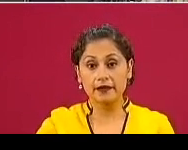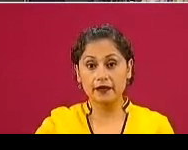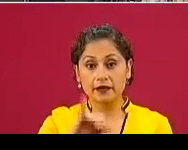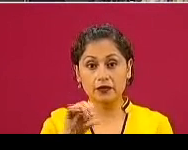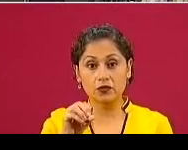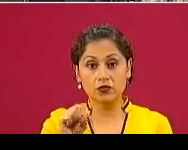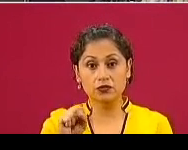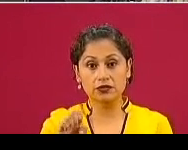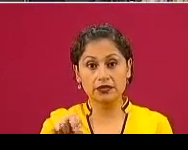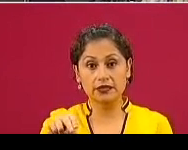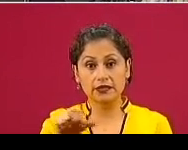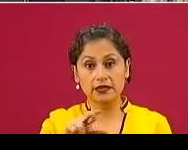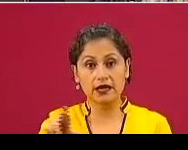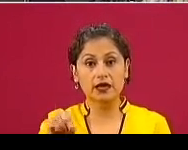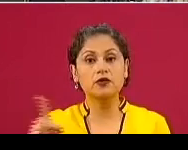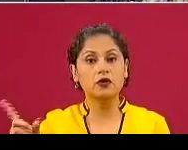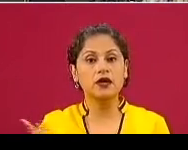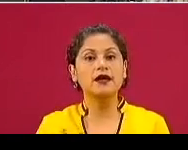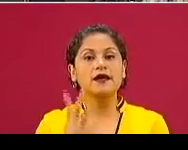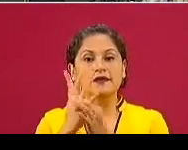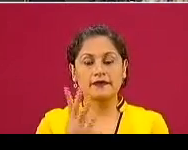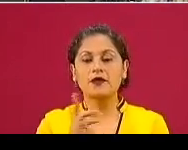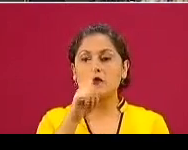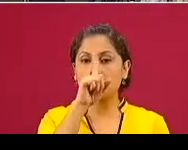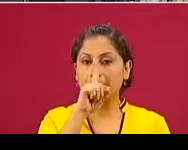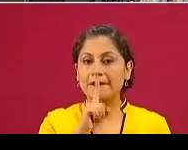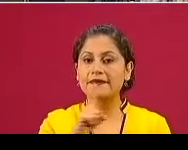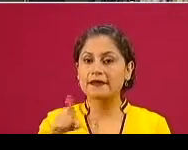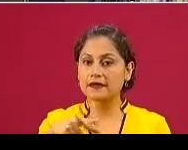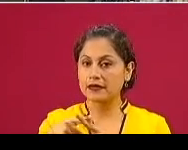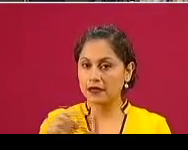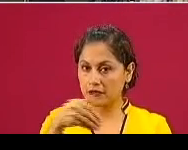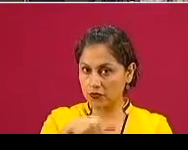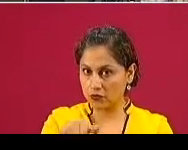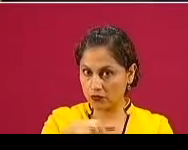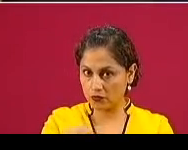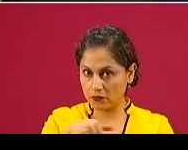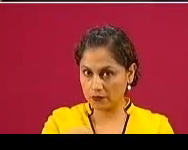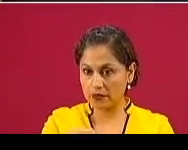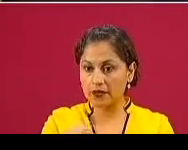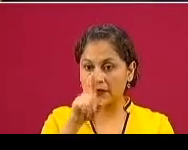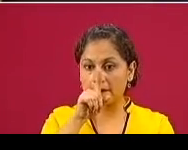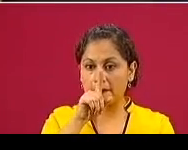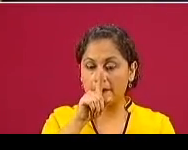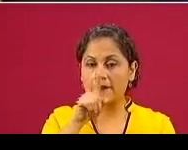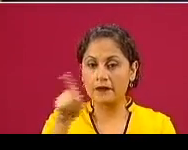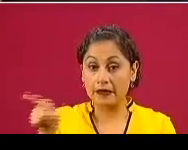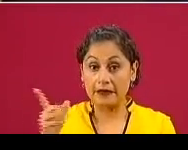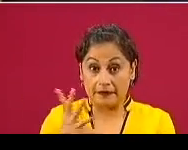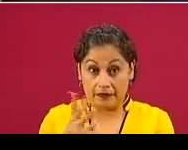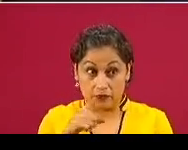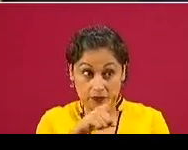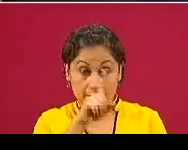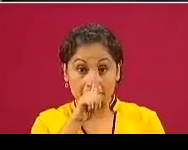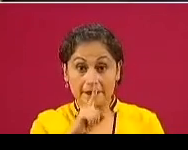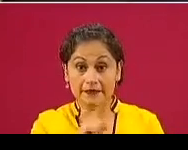ha mentido respecto a las cifras. ¿Le ha mentido a México, secretario?